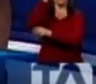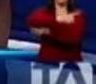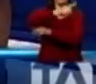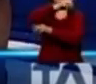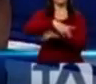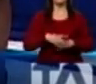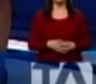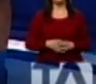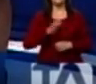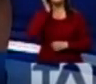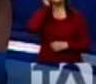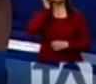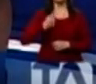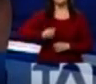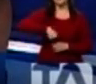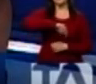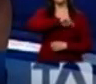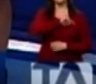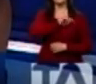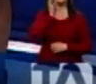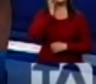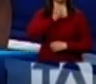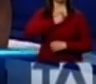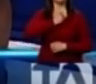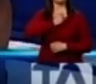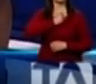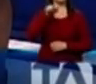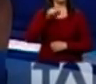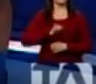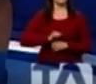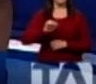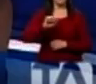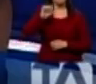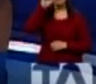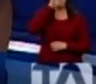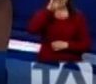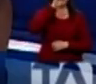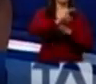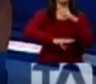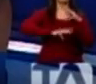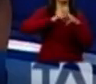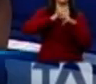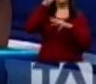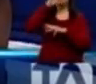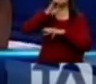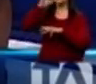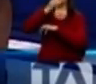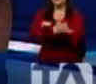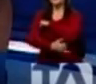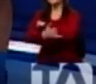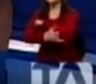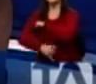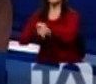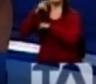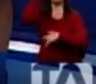de Eva, una mujer española que recorre el mundo buscando a quienes padecen de un raro y desconocido síndrome y